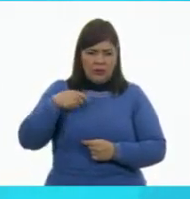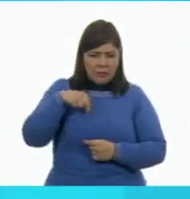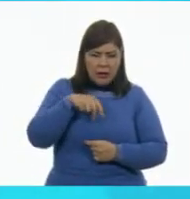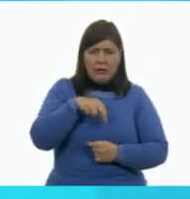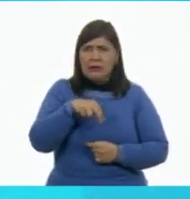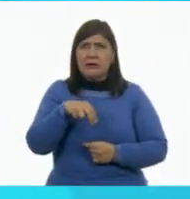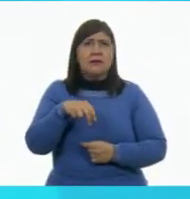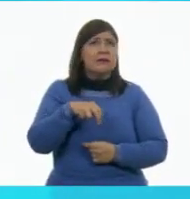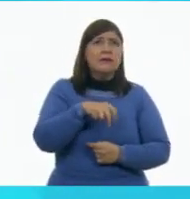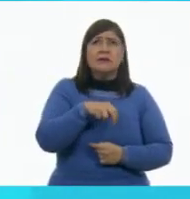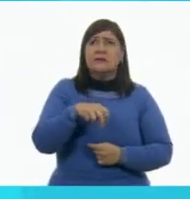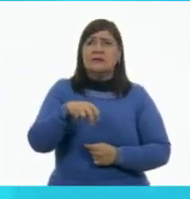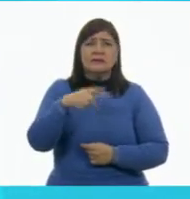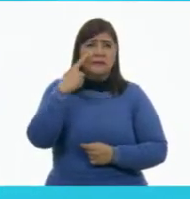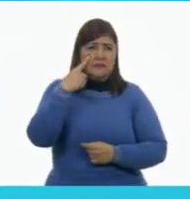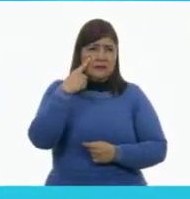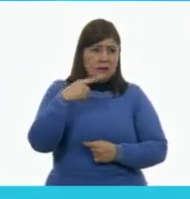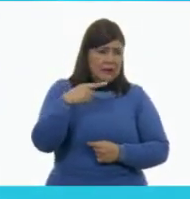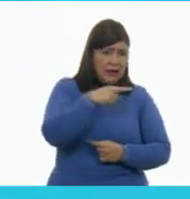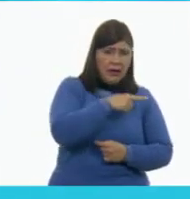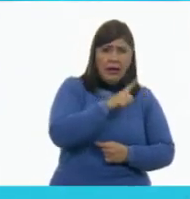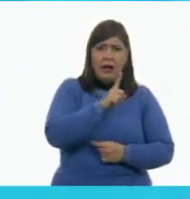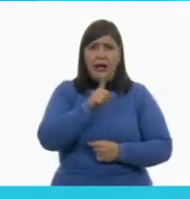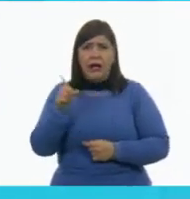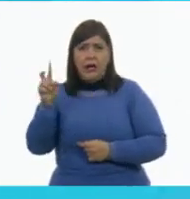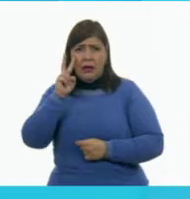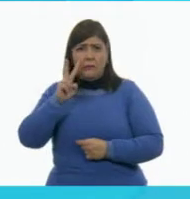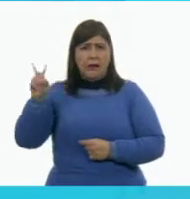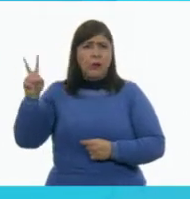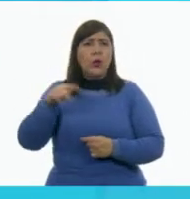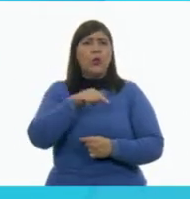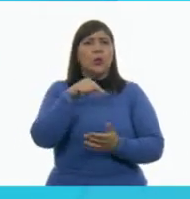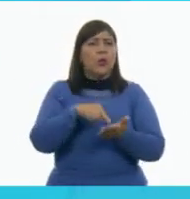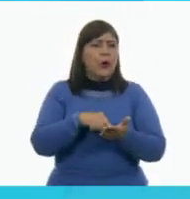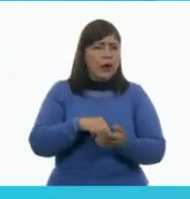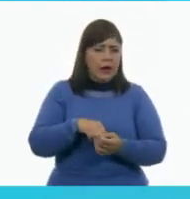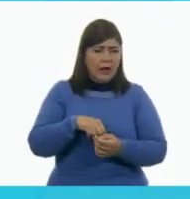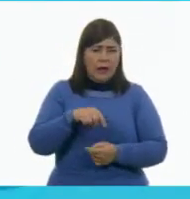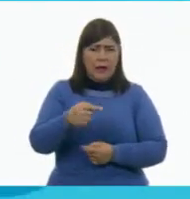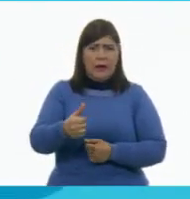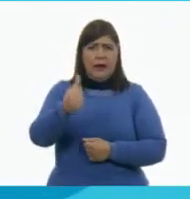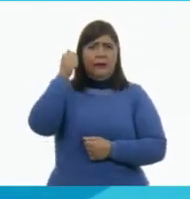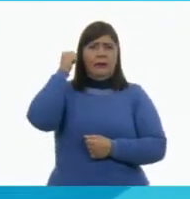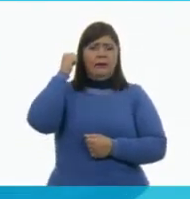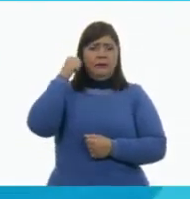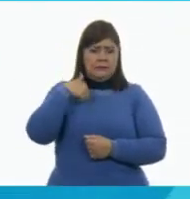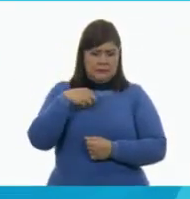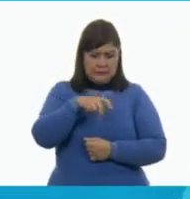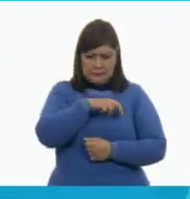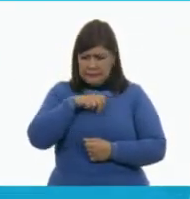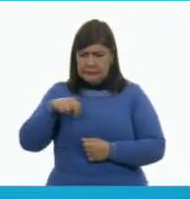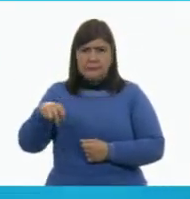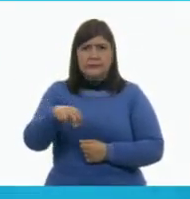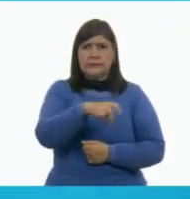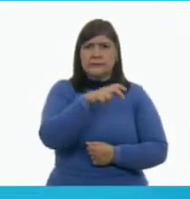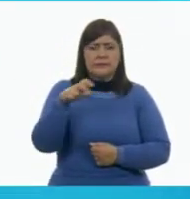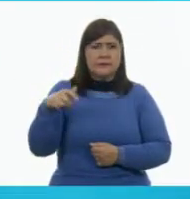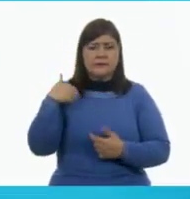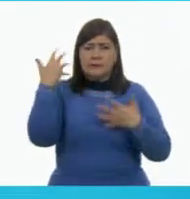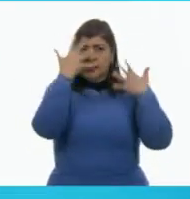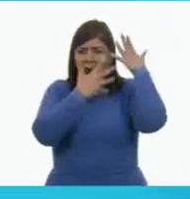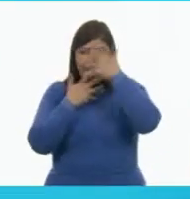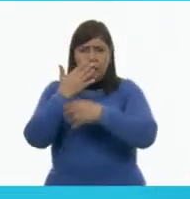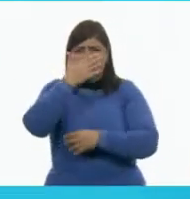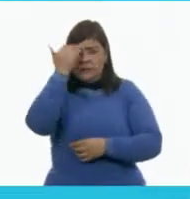dónde ir? ¿Irías a esta dirección, luego a esta y luego hacia atrás? No sabes a dónde ir. Todas las